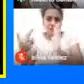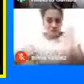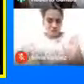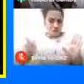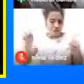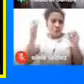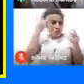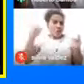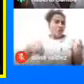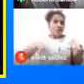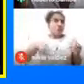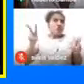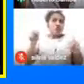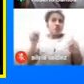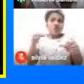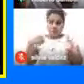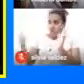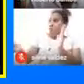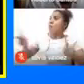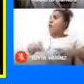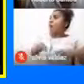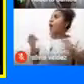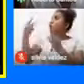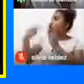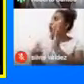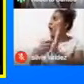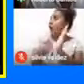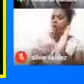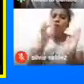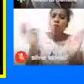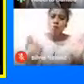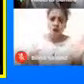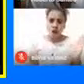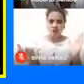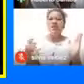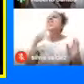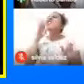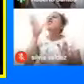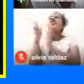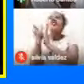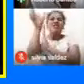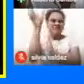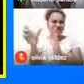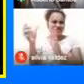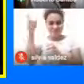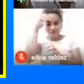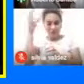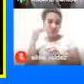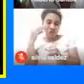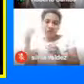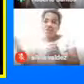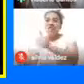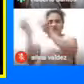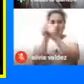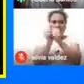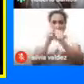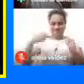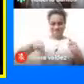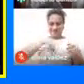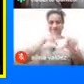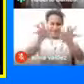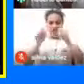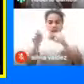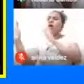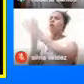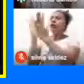nosotros Todavía no hemos Escrito nuestra Propia historia Lo contaron Los cronistas Que vinieron Con los conquistadores Y ellos cuentan